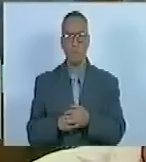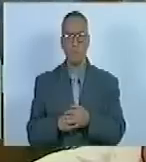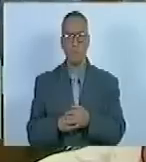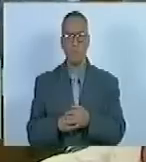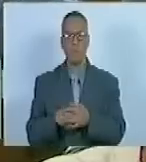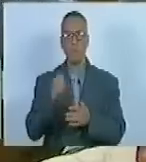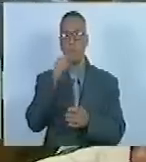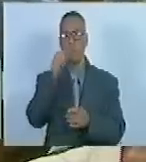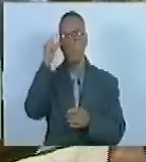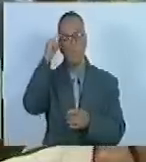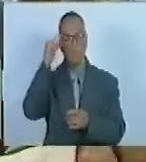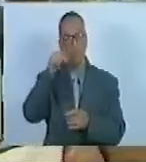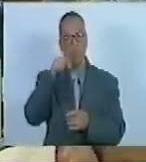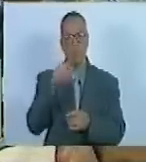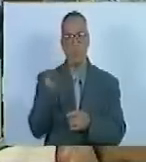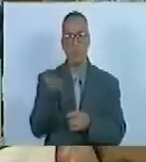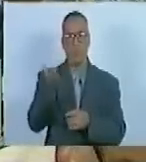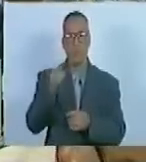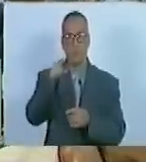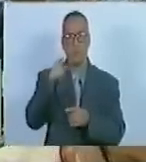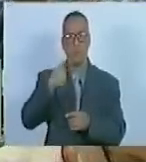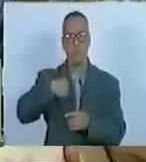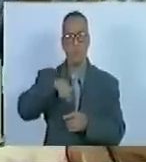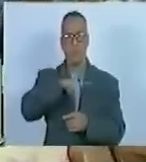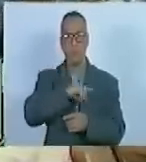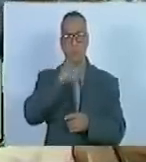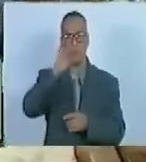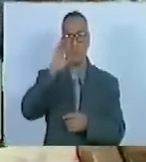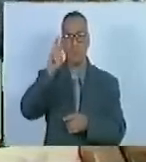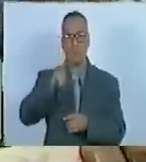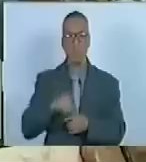Día importante para la patria.